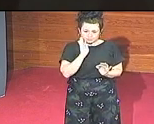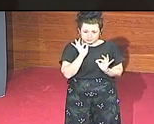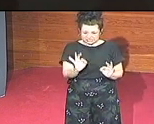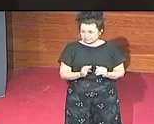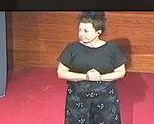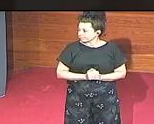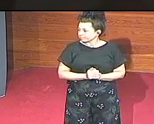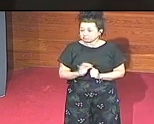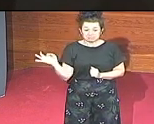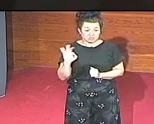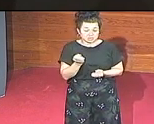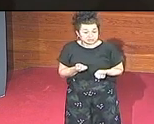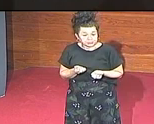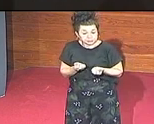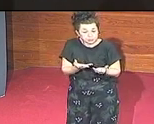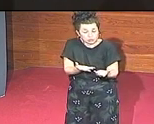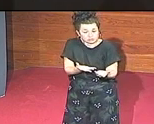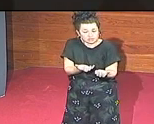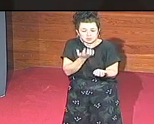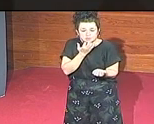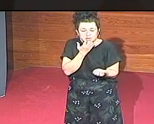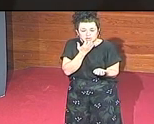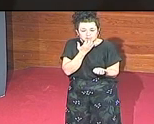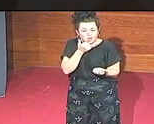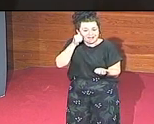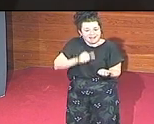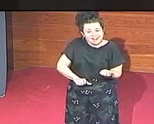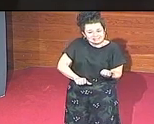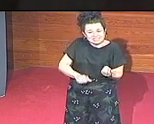o tienes que contar pues la historia de los 100 años del árabes